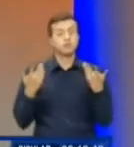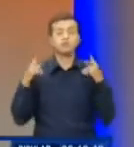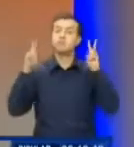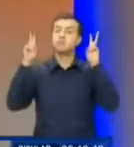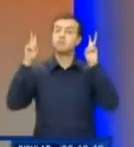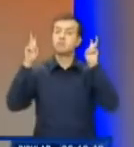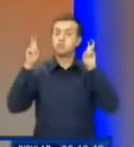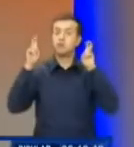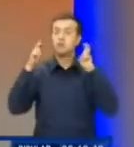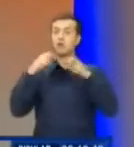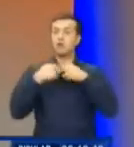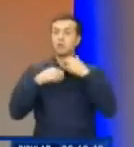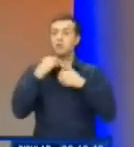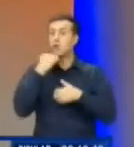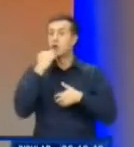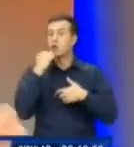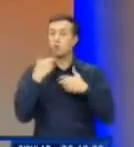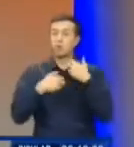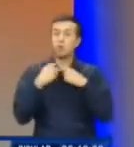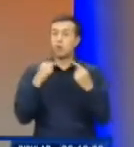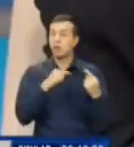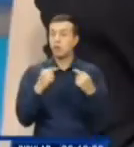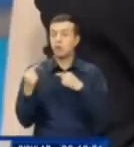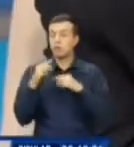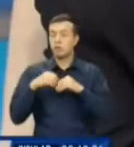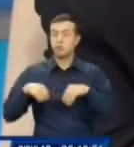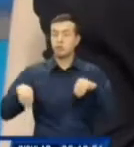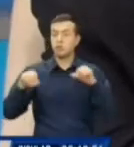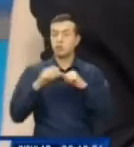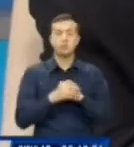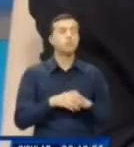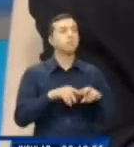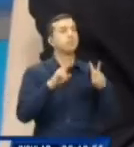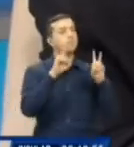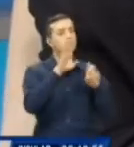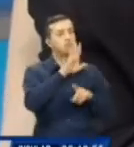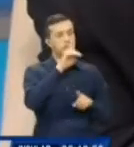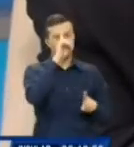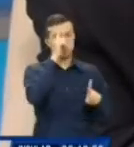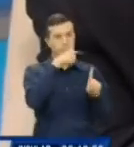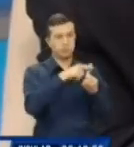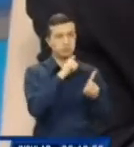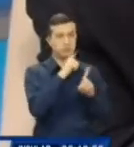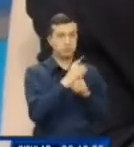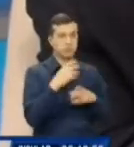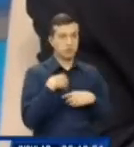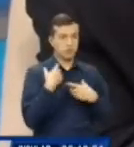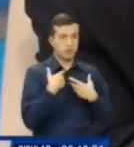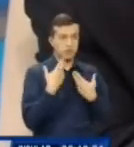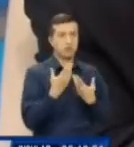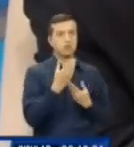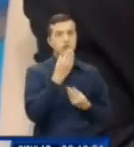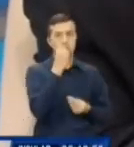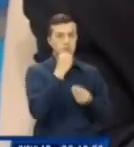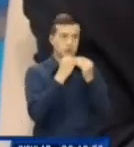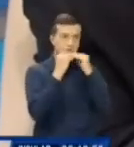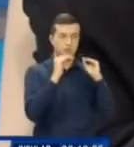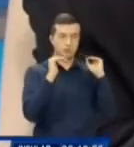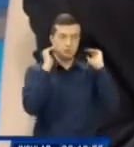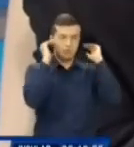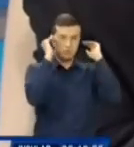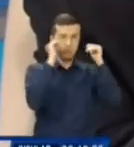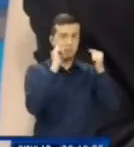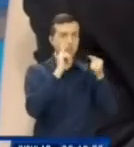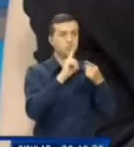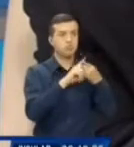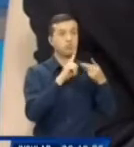de conflictos alrededor pero vamos a lo siguiente en términos de sus objetivos garantizar su orina alimentaria sin funciona